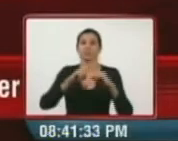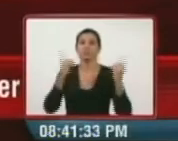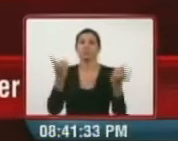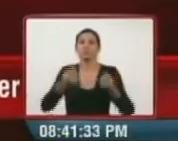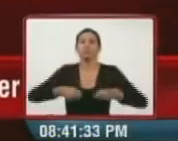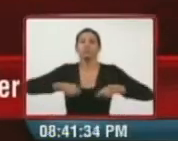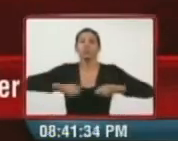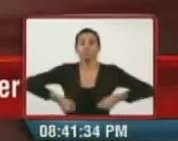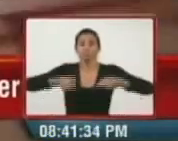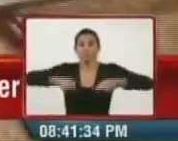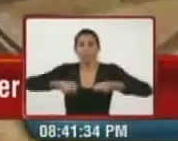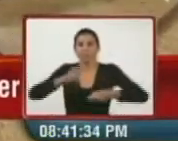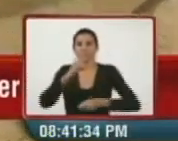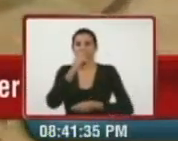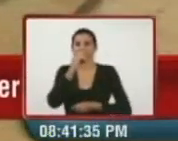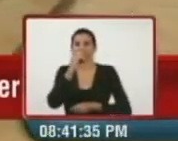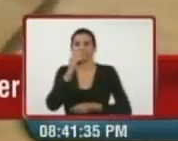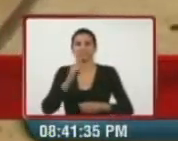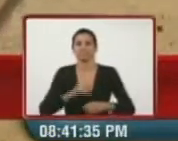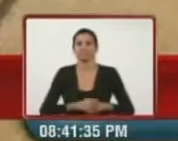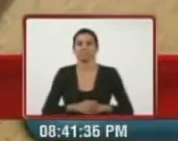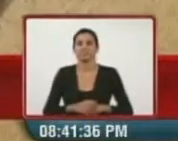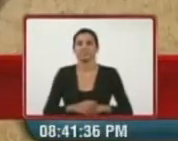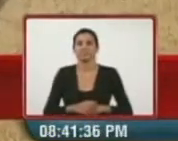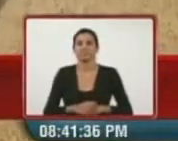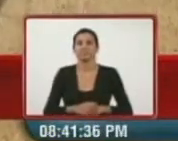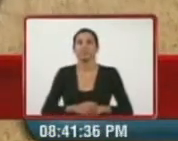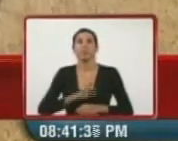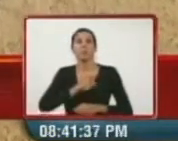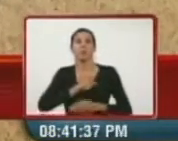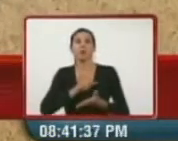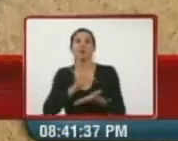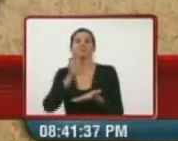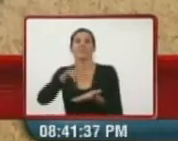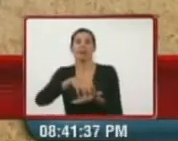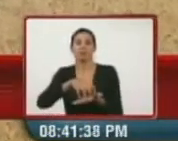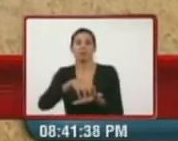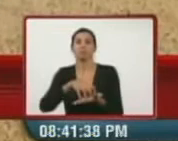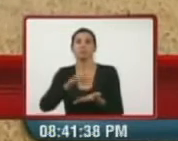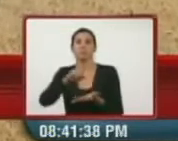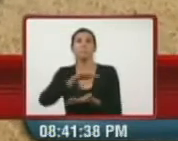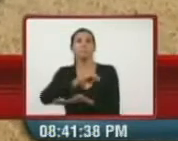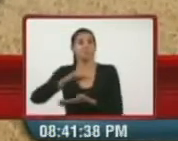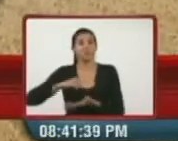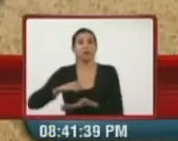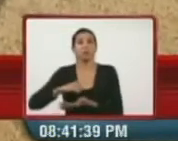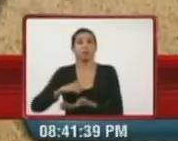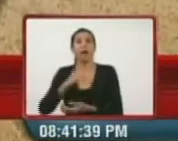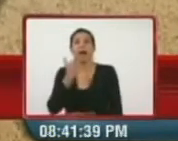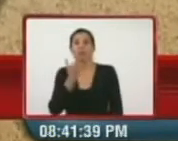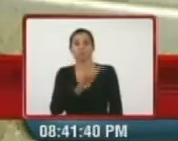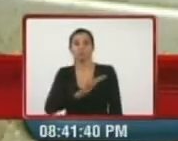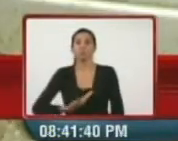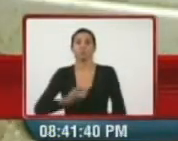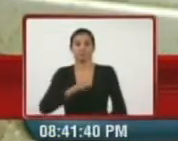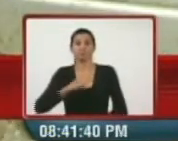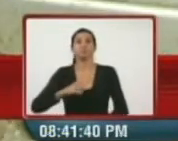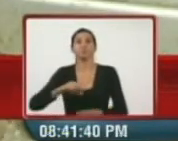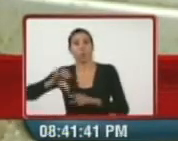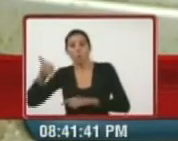al inicio, también se atentó los bienes del Estado, sino también los privados. Y qué casualidad que específicamente los productos